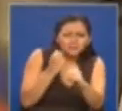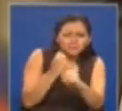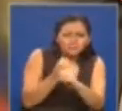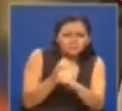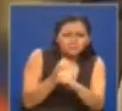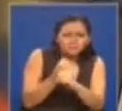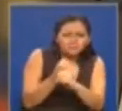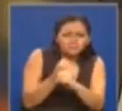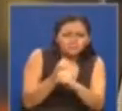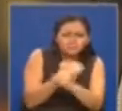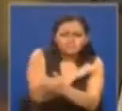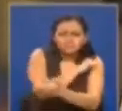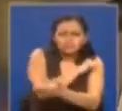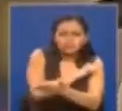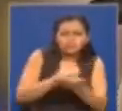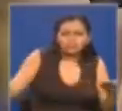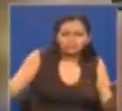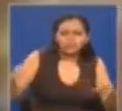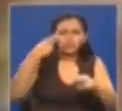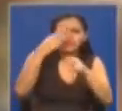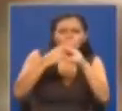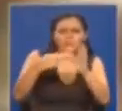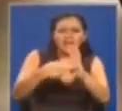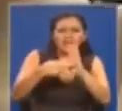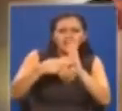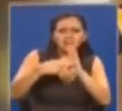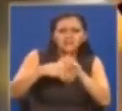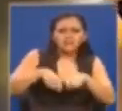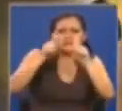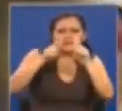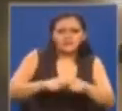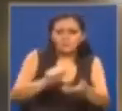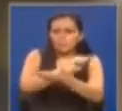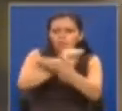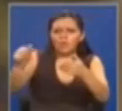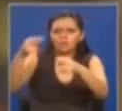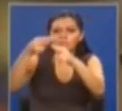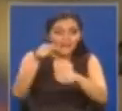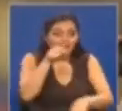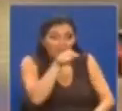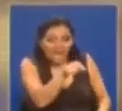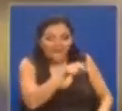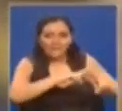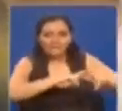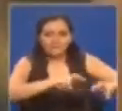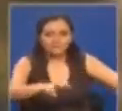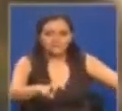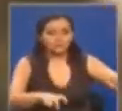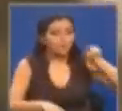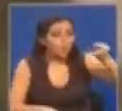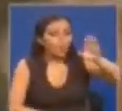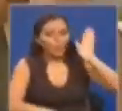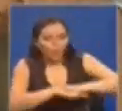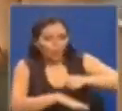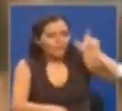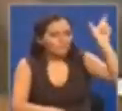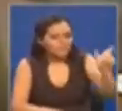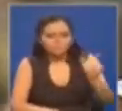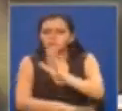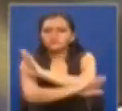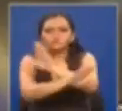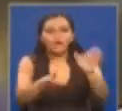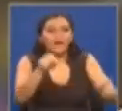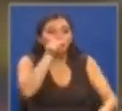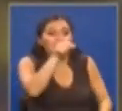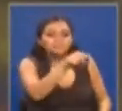desaparecer, lo borraron hasta el registro civil. Todo eso ya está comprobado. Eso es lo que se investiga. No se investiga soldados, Fuerzas Armadas. Se investiga